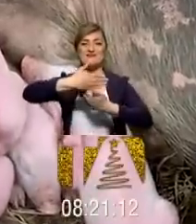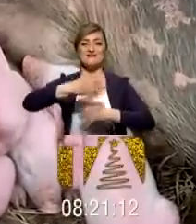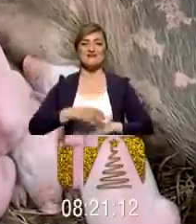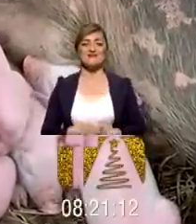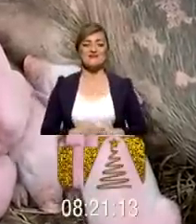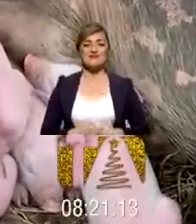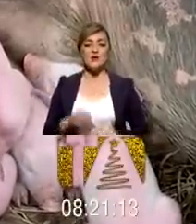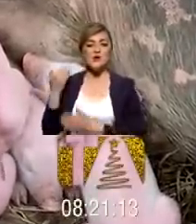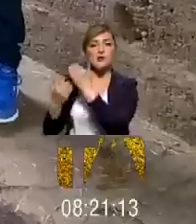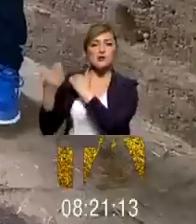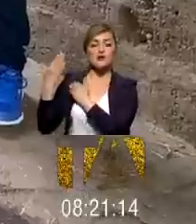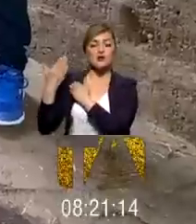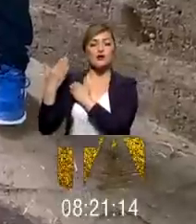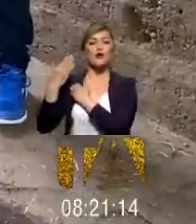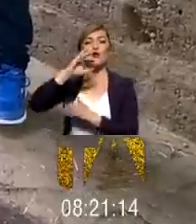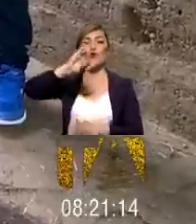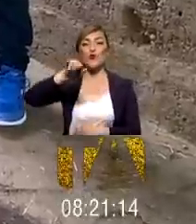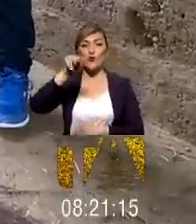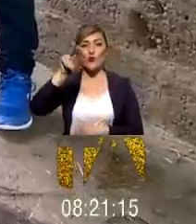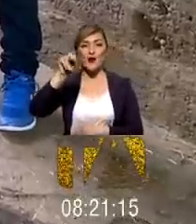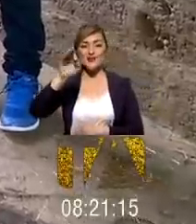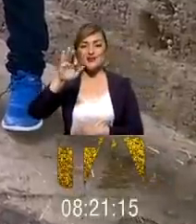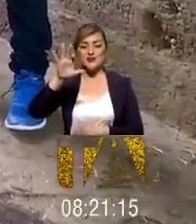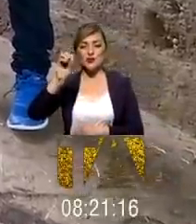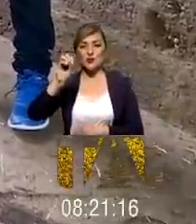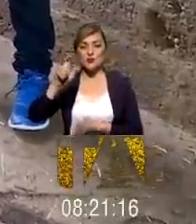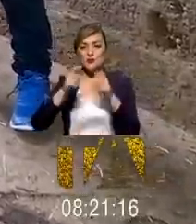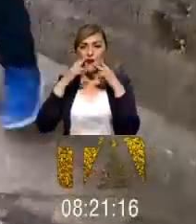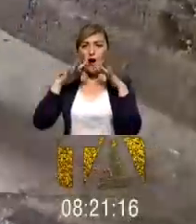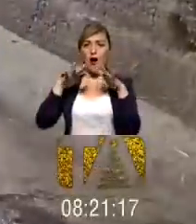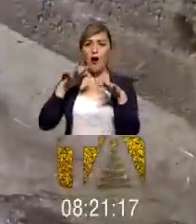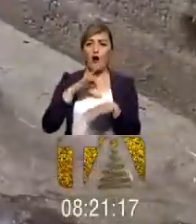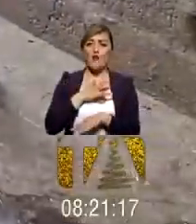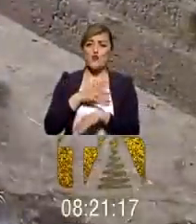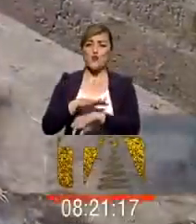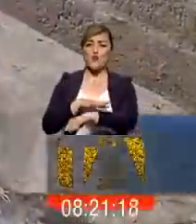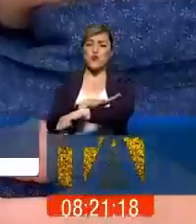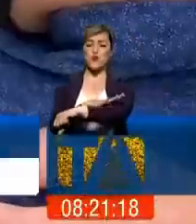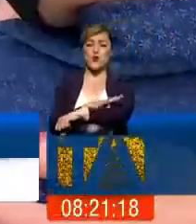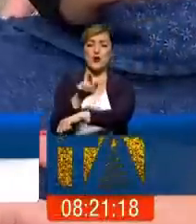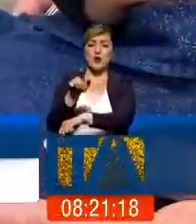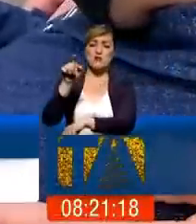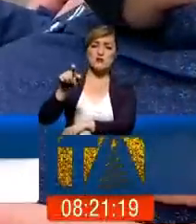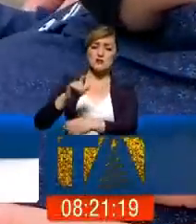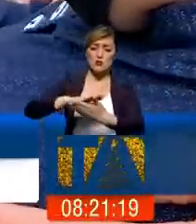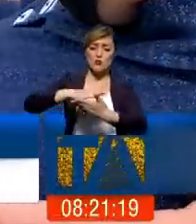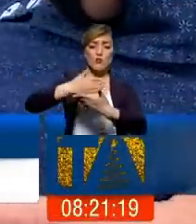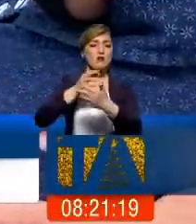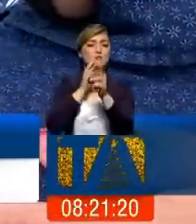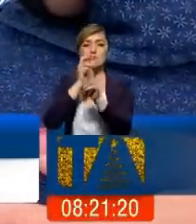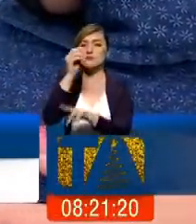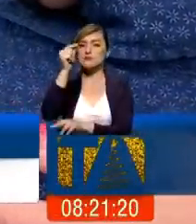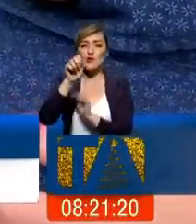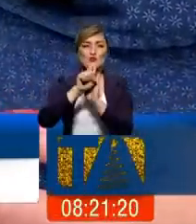La historia de Juanito caló entre nuestros televidentes. Al conocer de la necesidad de una computadora, la respuesta fue